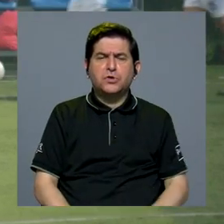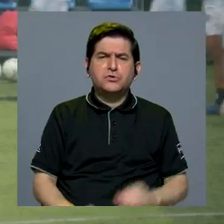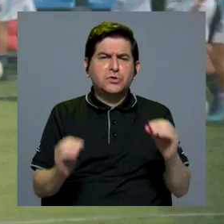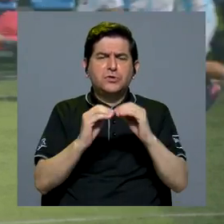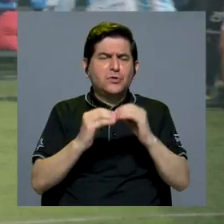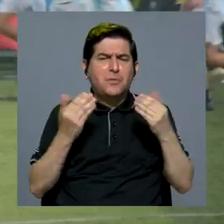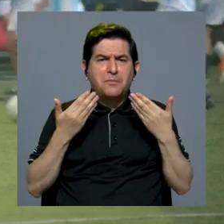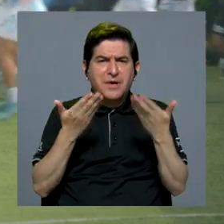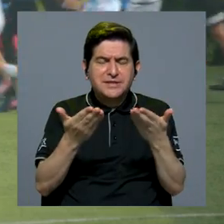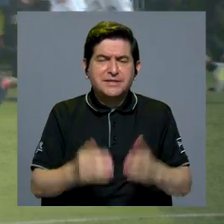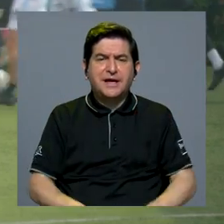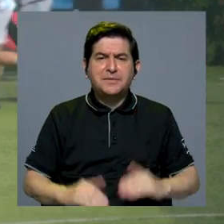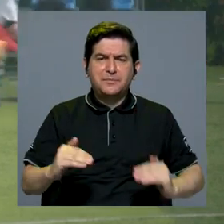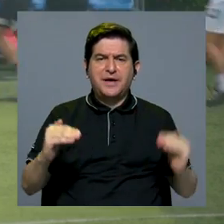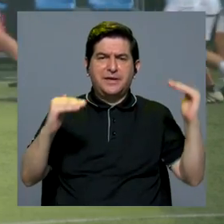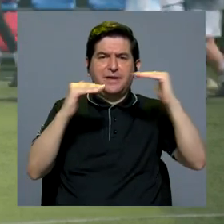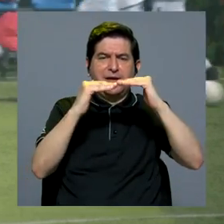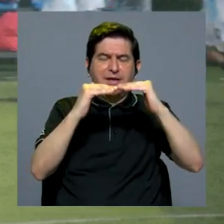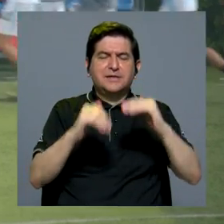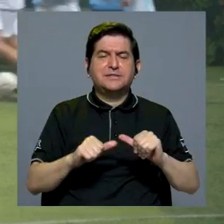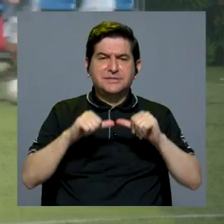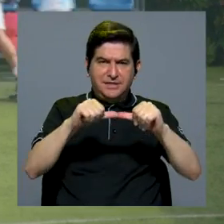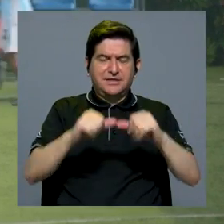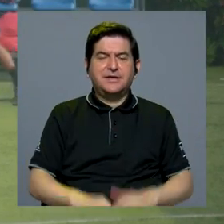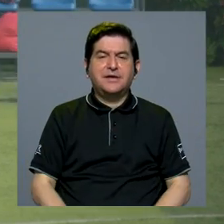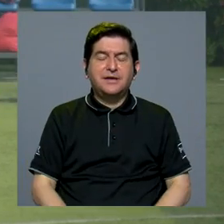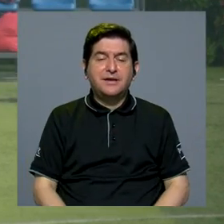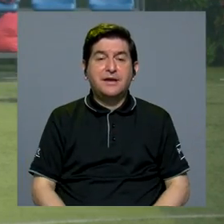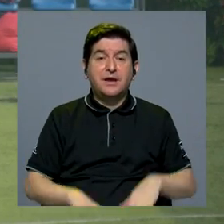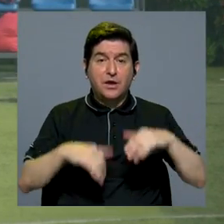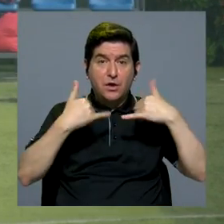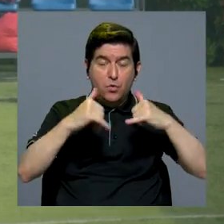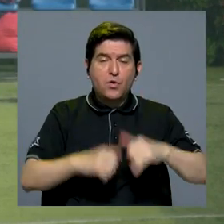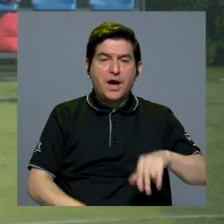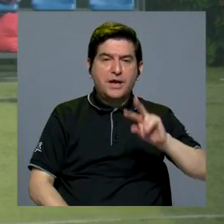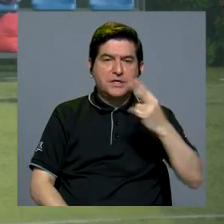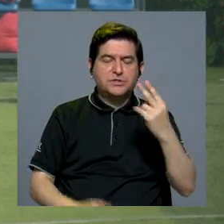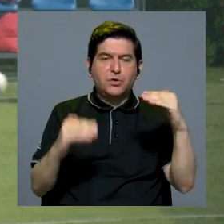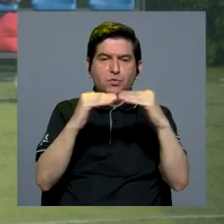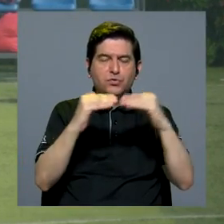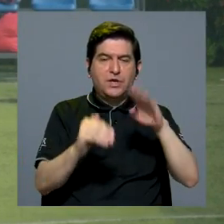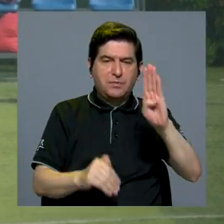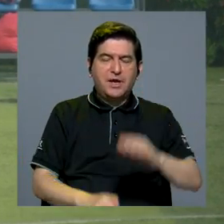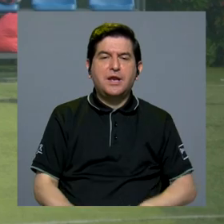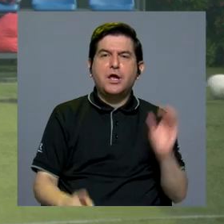tiene un objetivo claro: ascender a la Segunda División del fútbol nacional en la primera temporada.